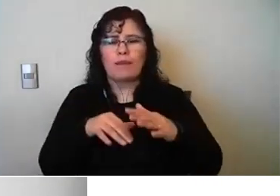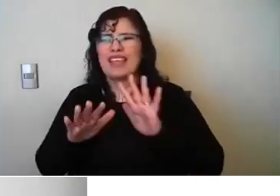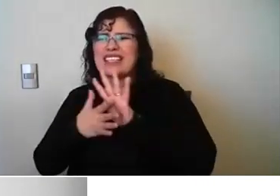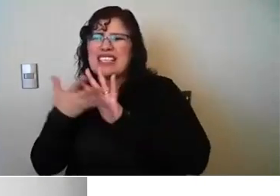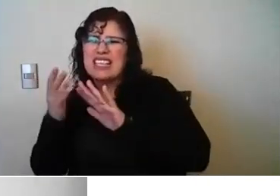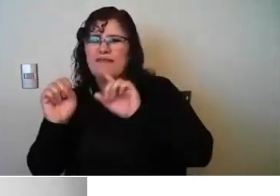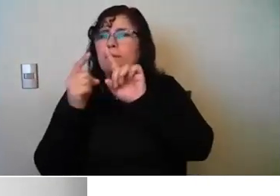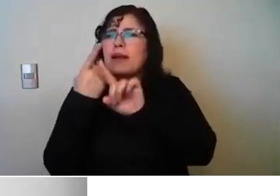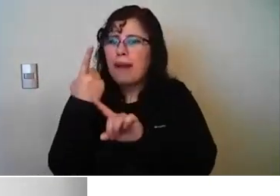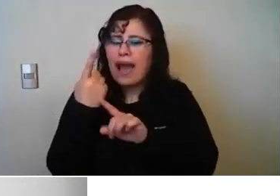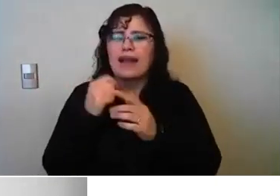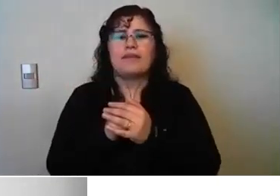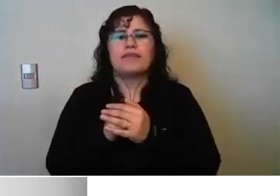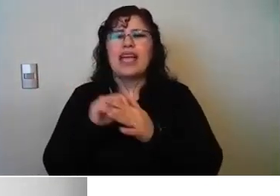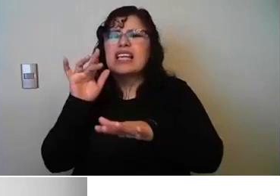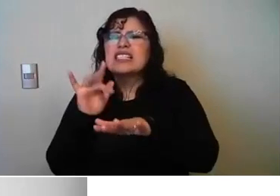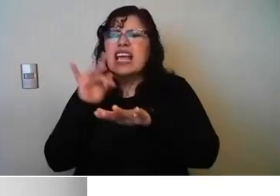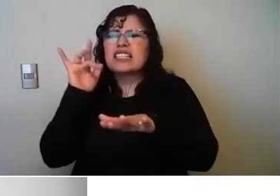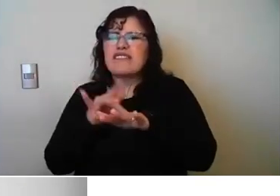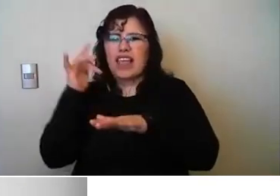de sensibilidad general, a eso nos estamos refiriendo,